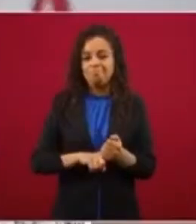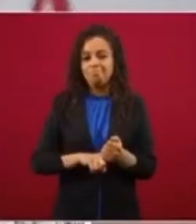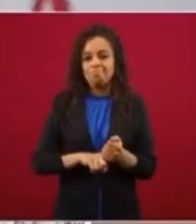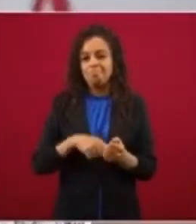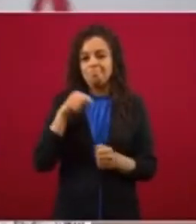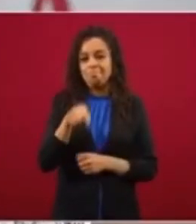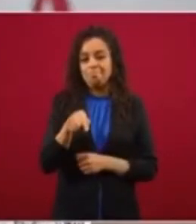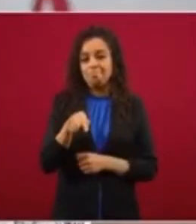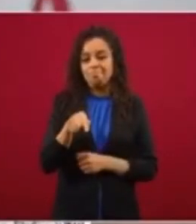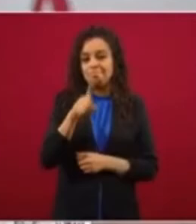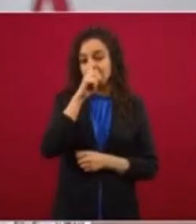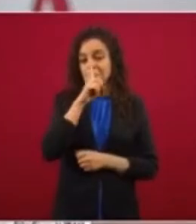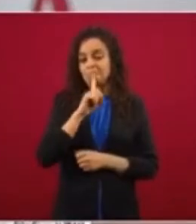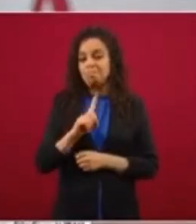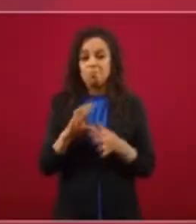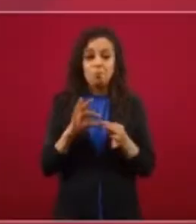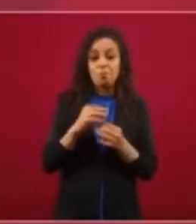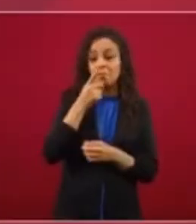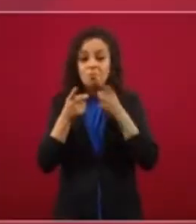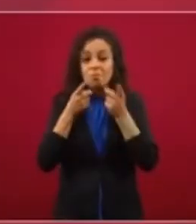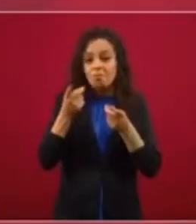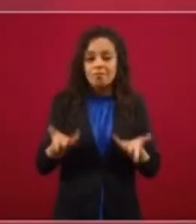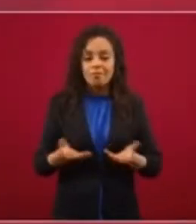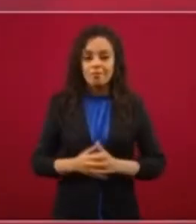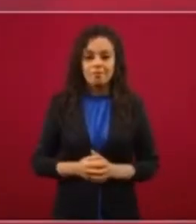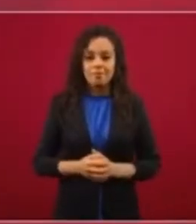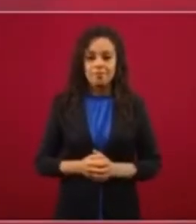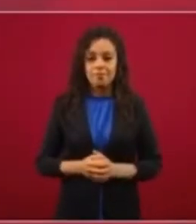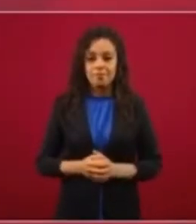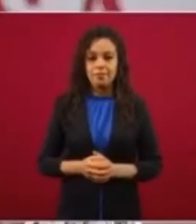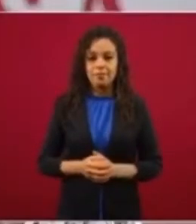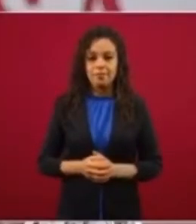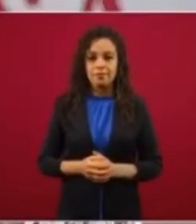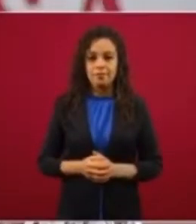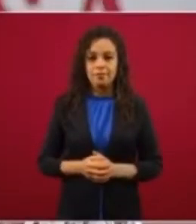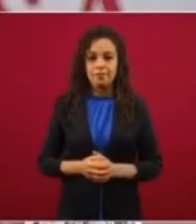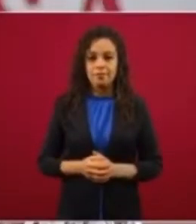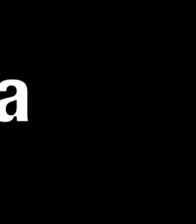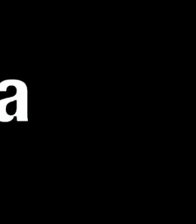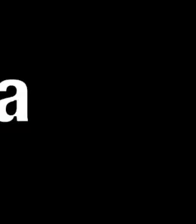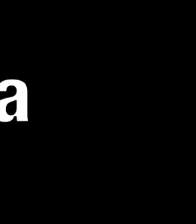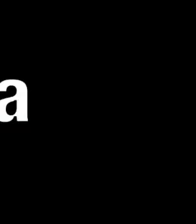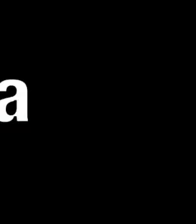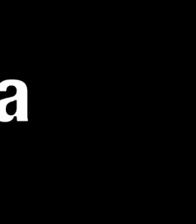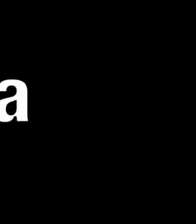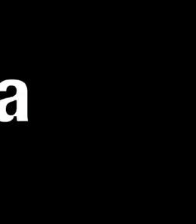Muchos, no muchos, pocos, deseando que nos vaya mal.